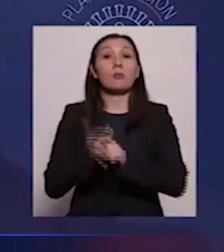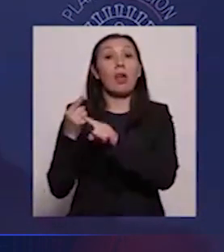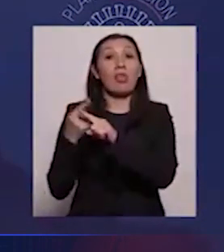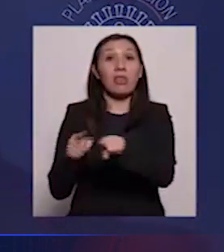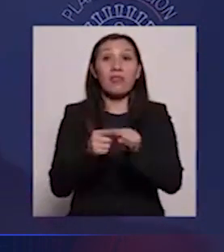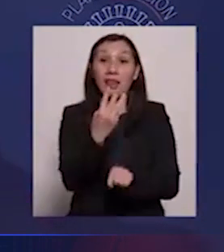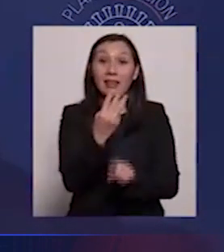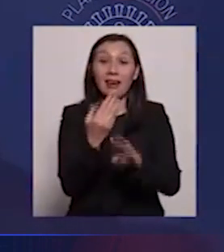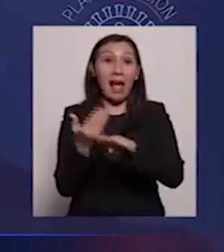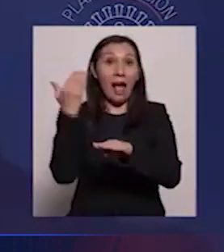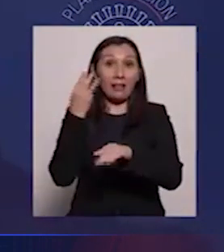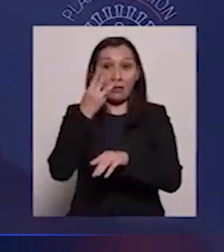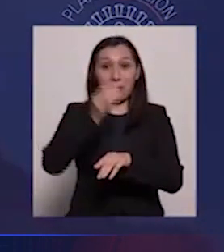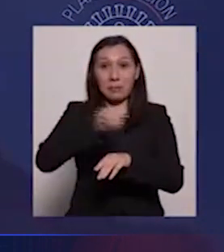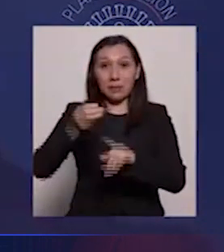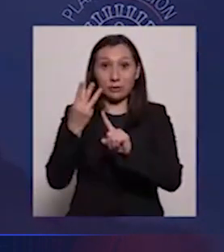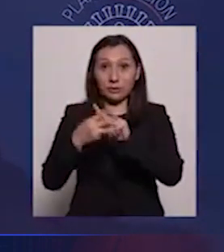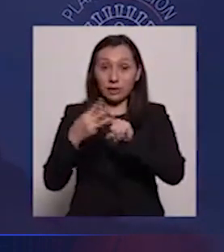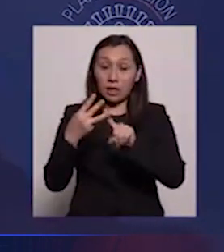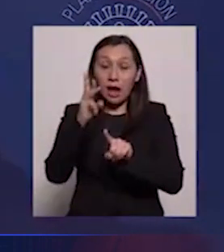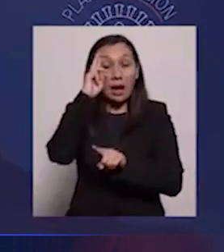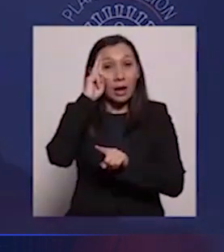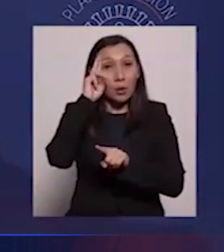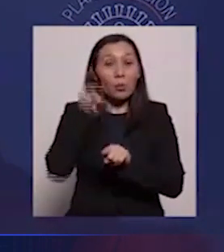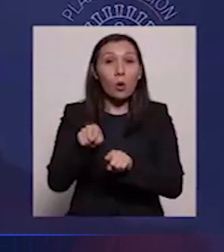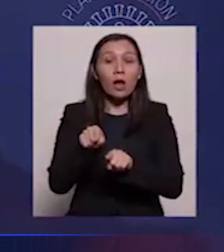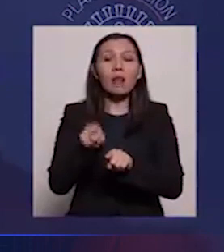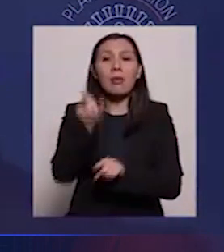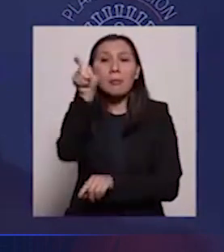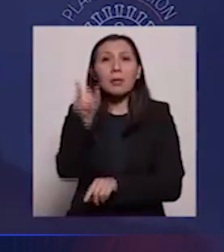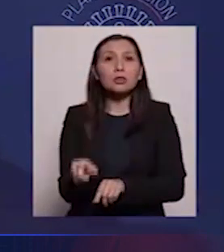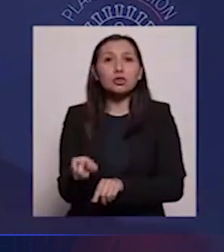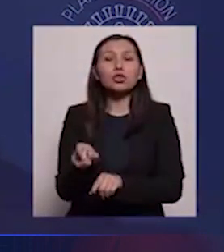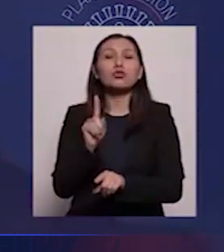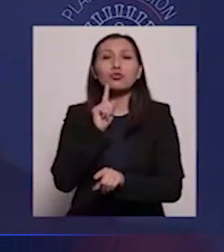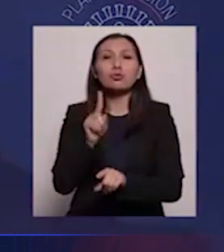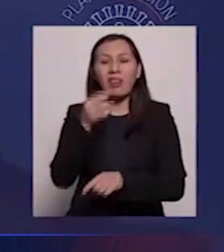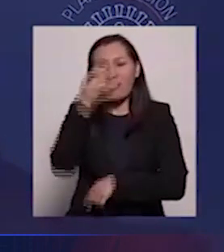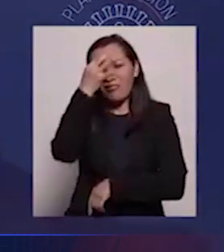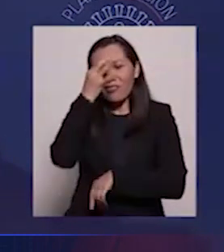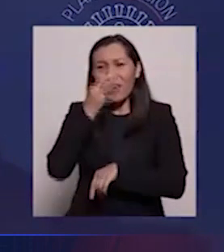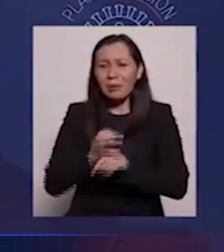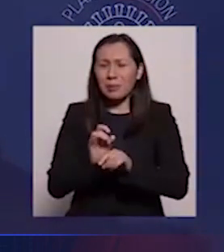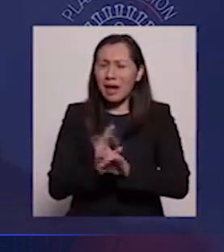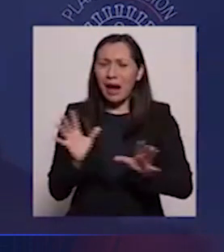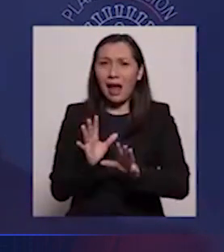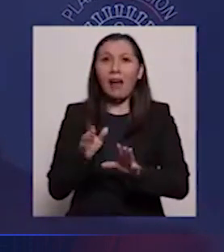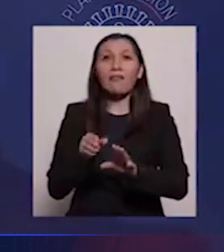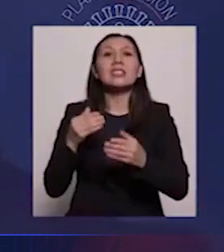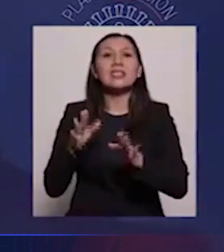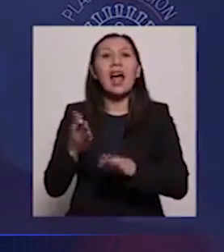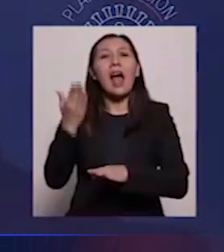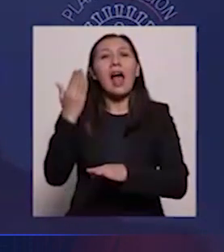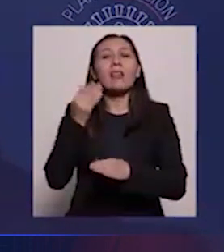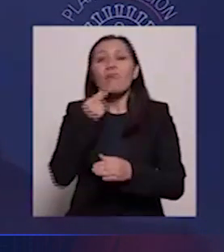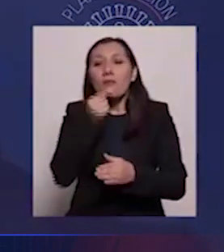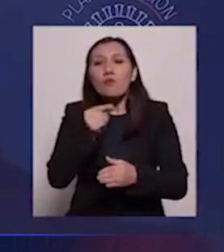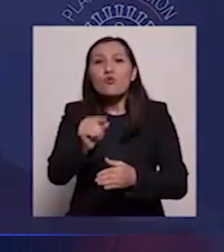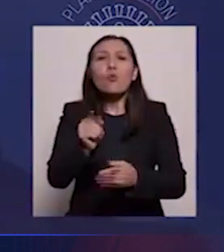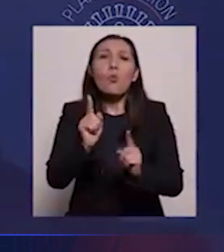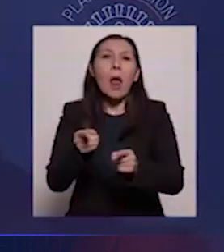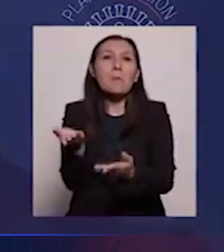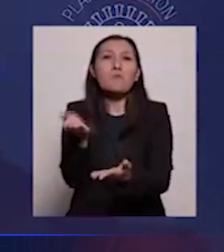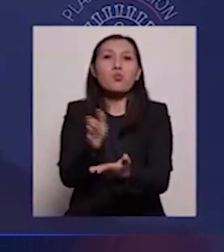diferencia de los 3 casos anteriores que quiero recordar, eran pacientes con enfermedades muy graves, pacientes terminales, en los